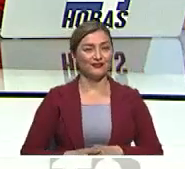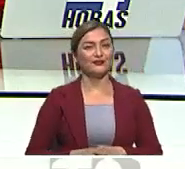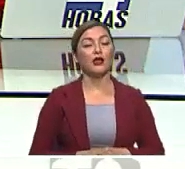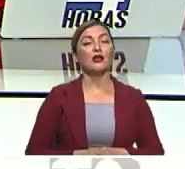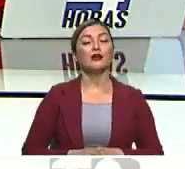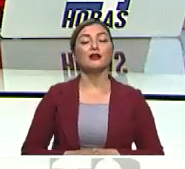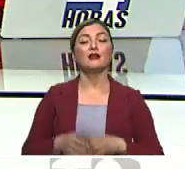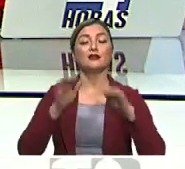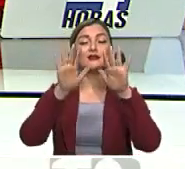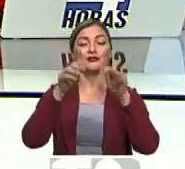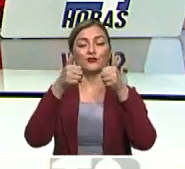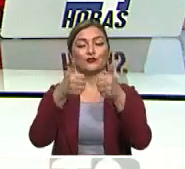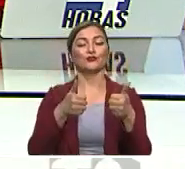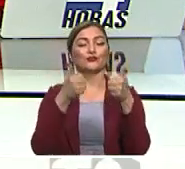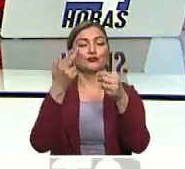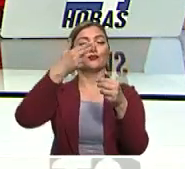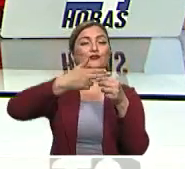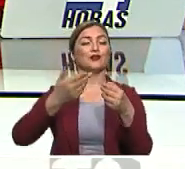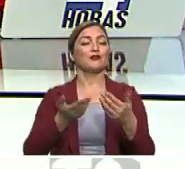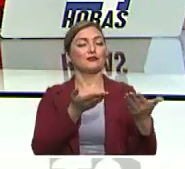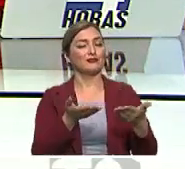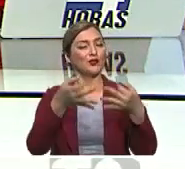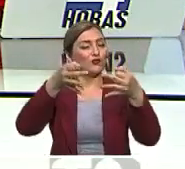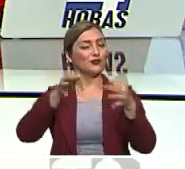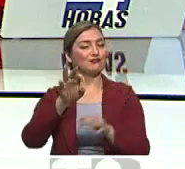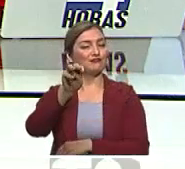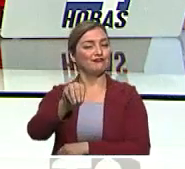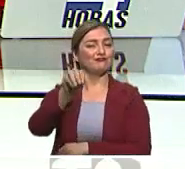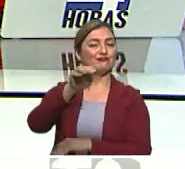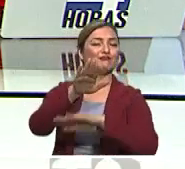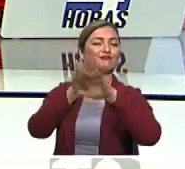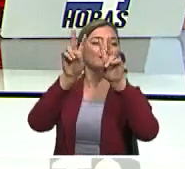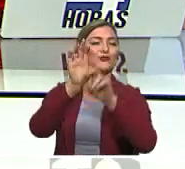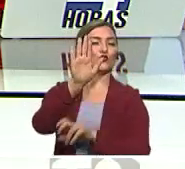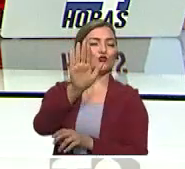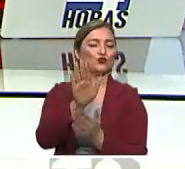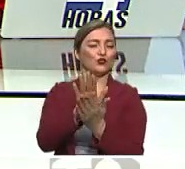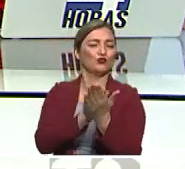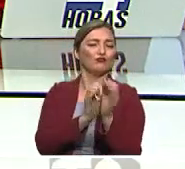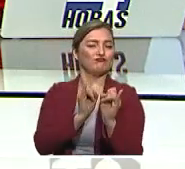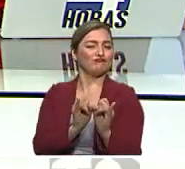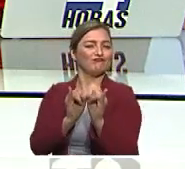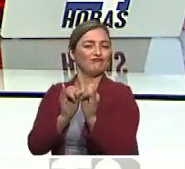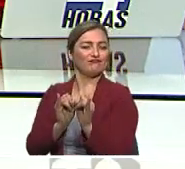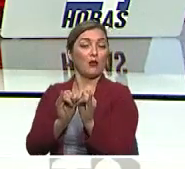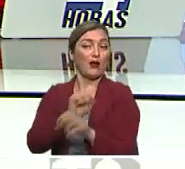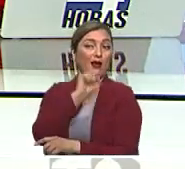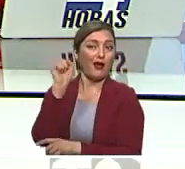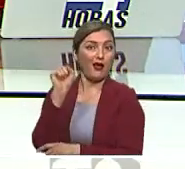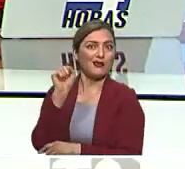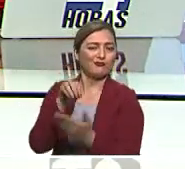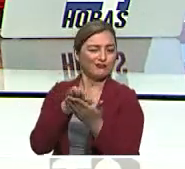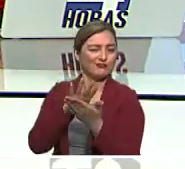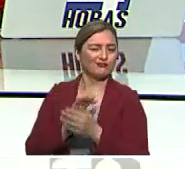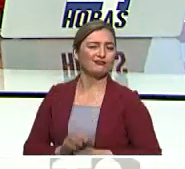10 candidatas fueron a la presentación oficial de este martes y aquí hablaron sobre los proyectos que llevarían a cabo en caso de ganar el